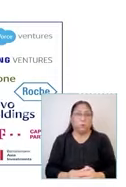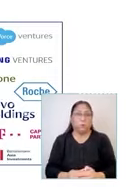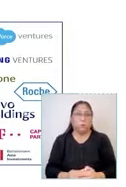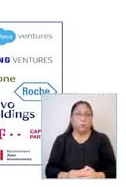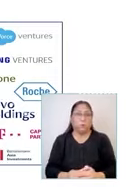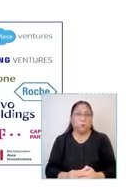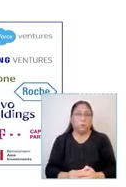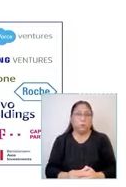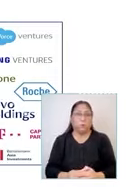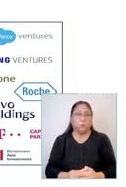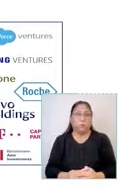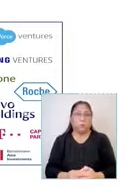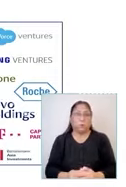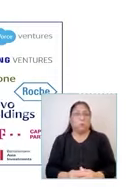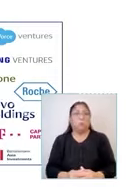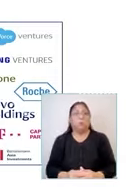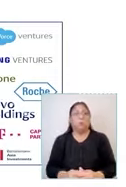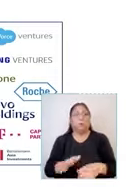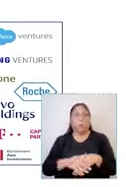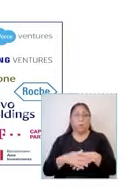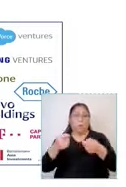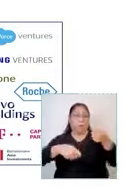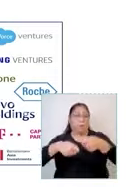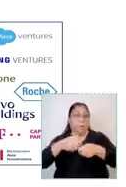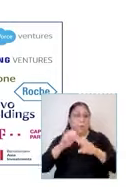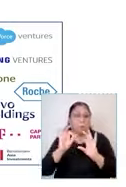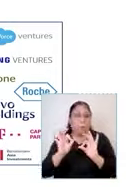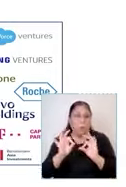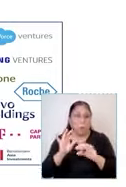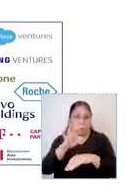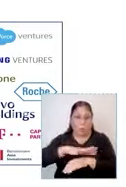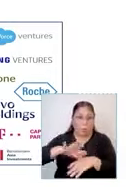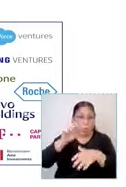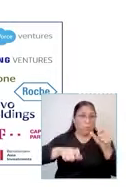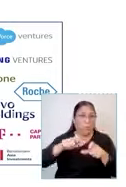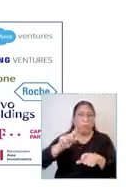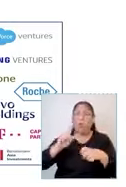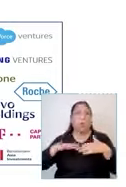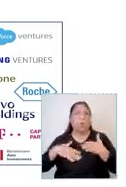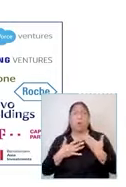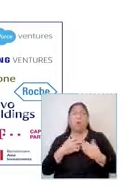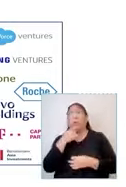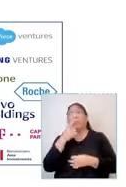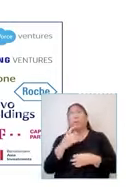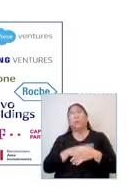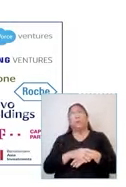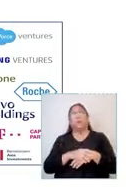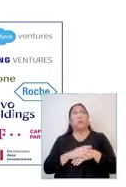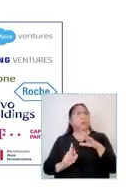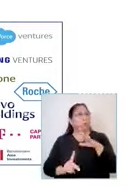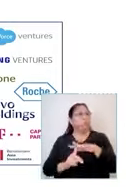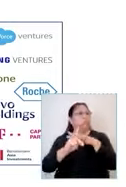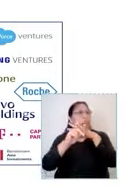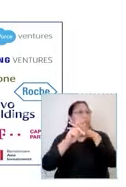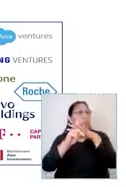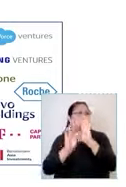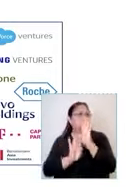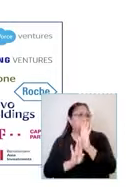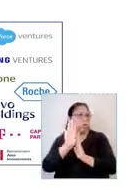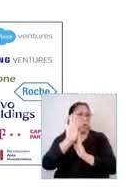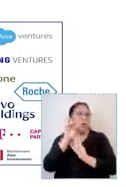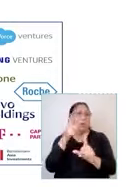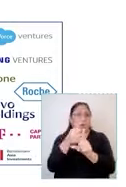Un venture capital, capital de riesgo público, no puedo decir que son jugadores emergentes. Yo diría que son jugadores